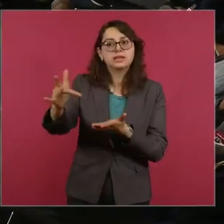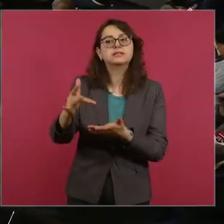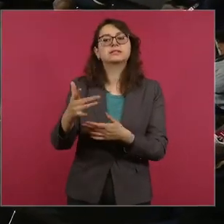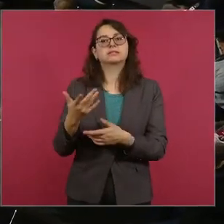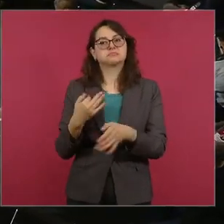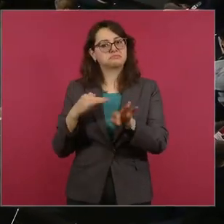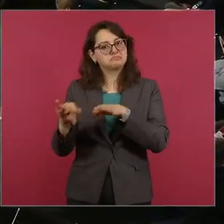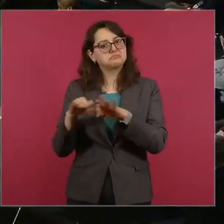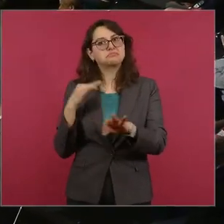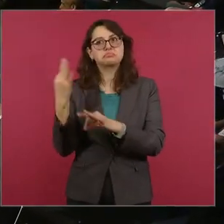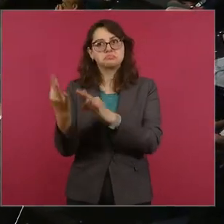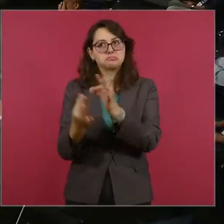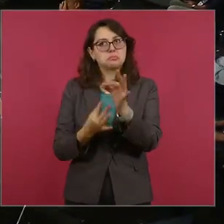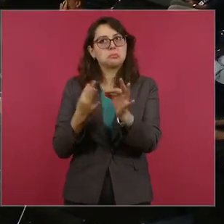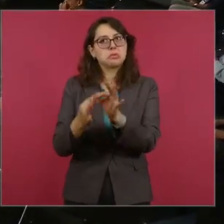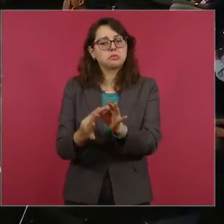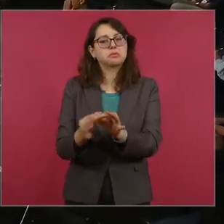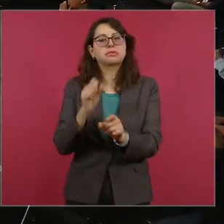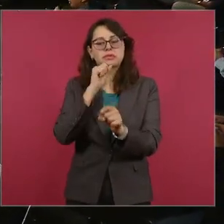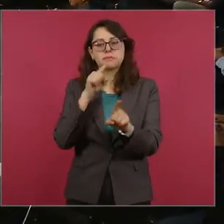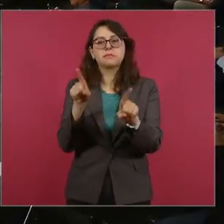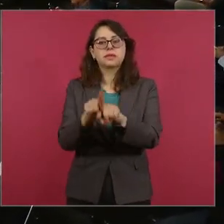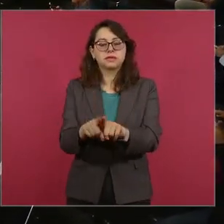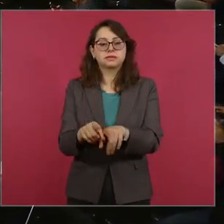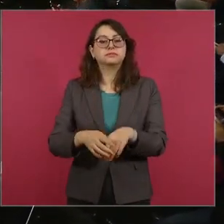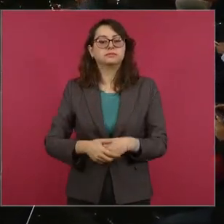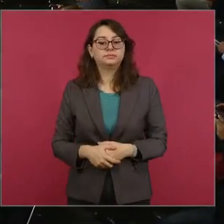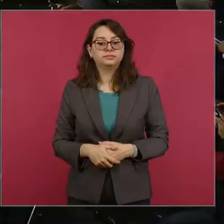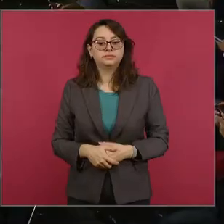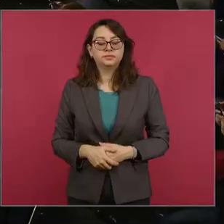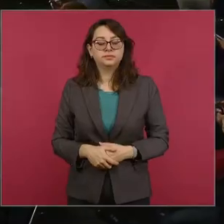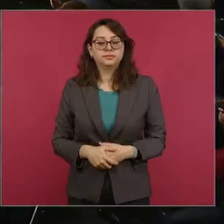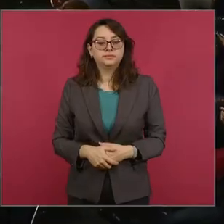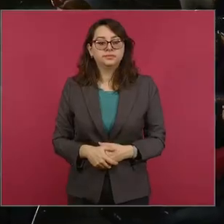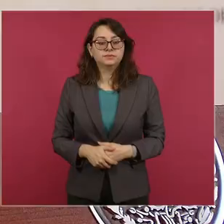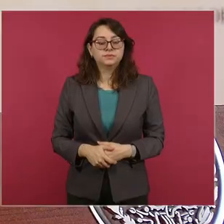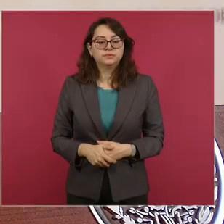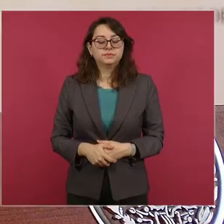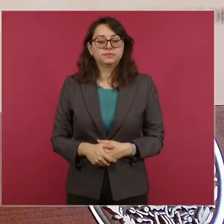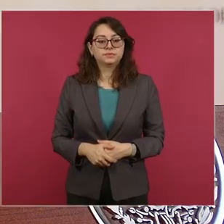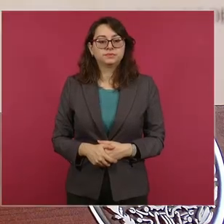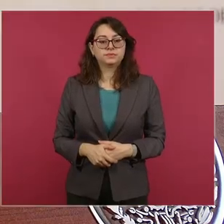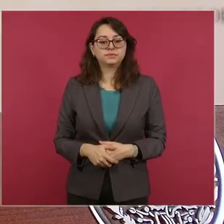a veces,